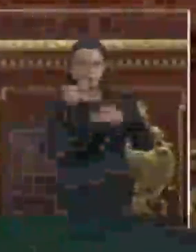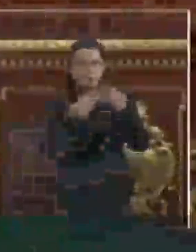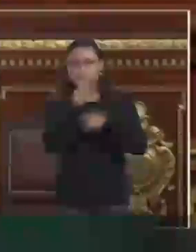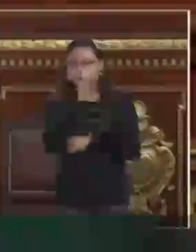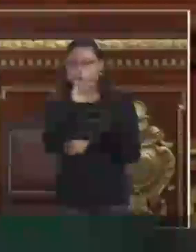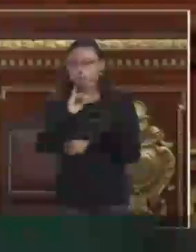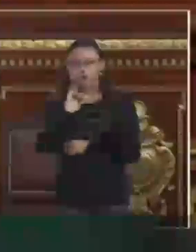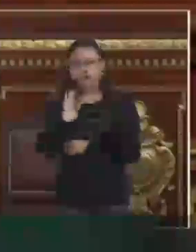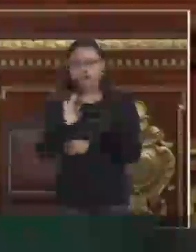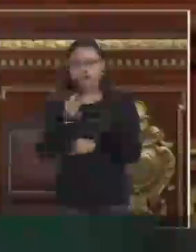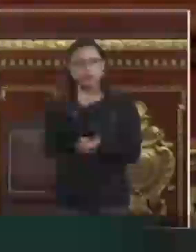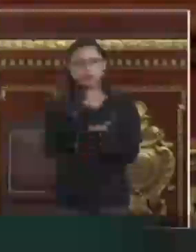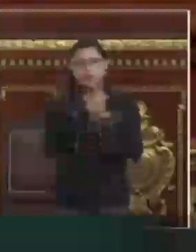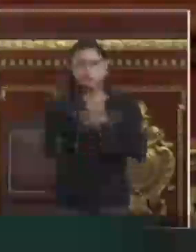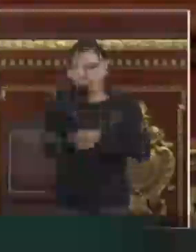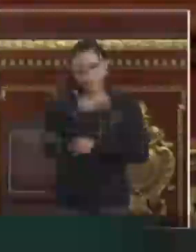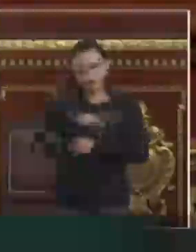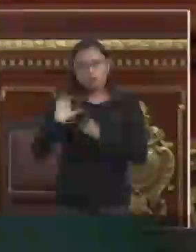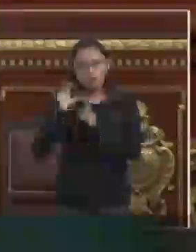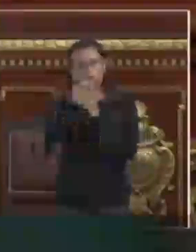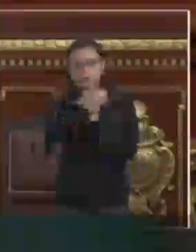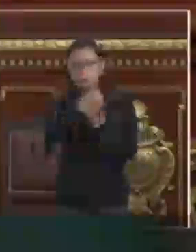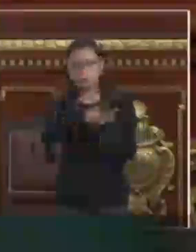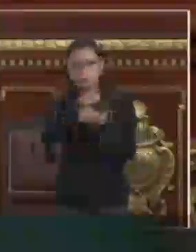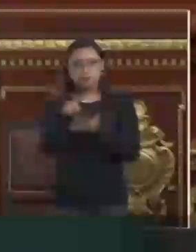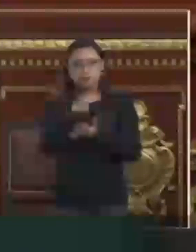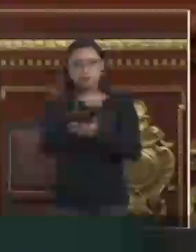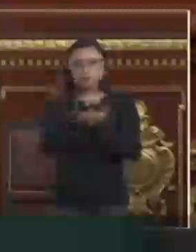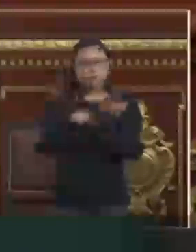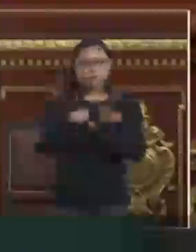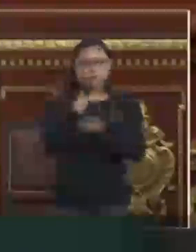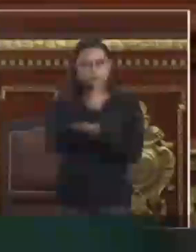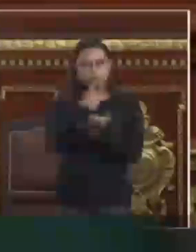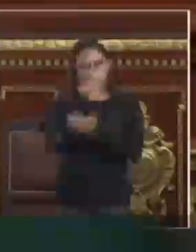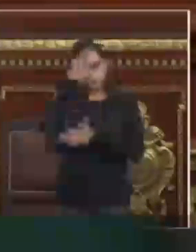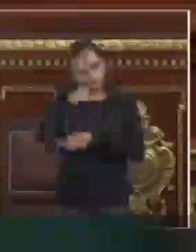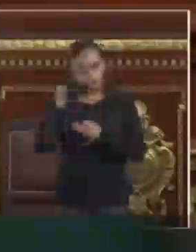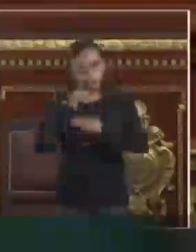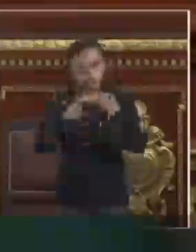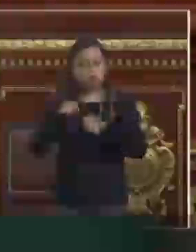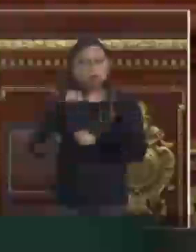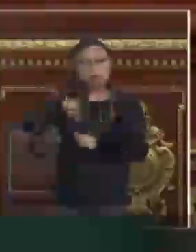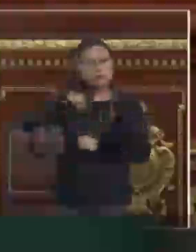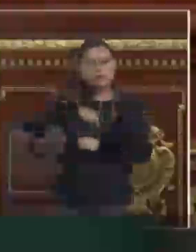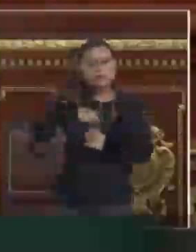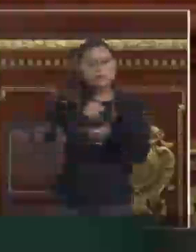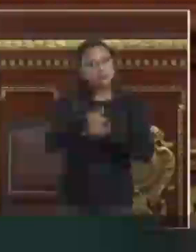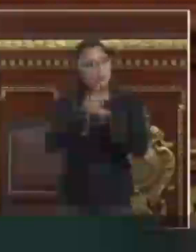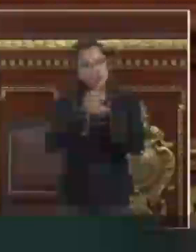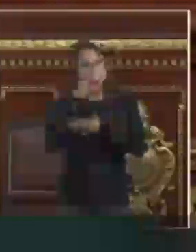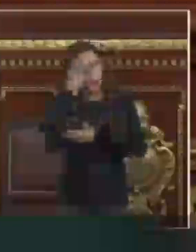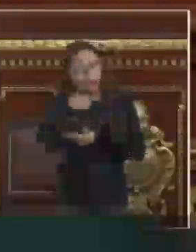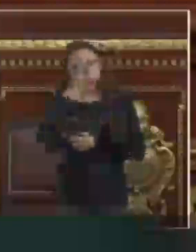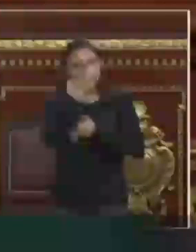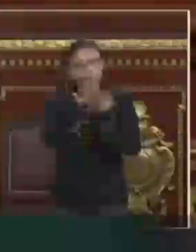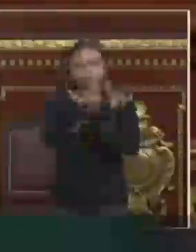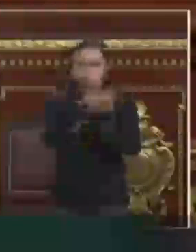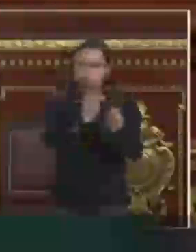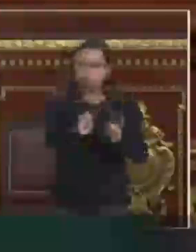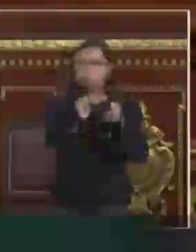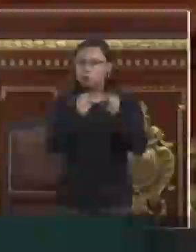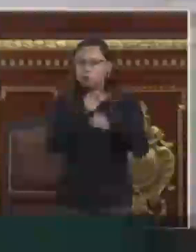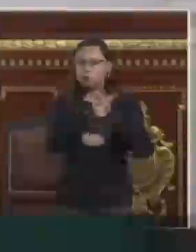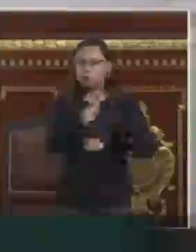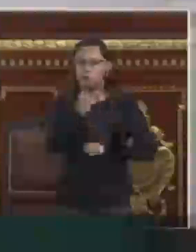Durante la sesión ordinaria fue aprobado el dictamen presentado por la Comisión de Atención al Desarrollo de la Niñez, por el cual se reforma la Ley de los Derechos de Niñas,